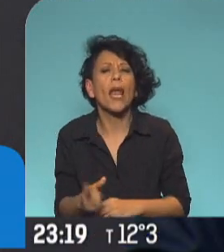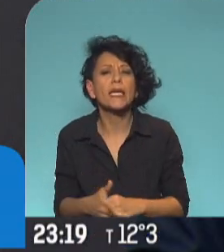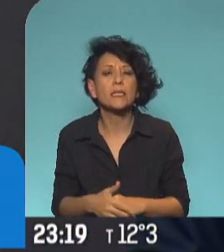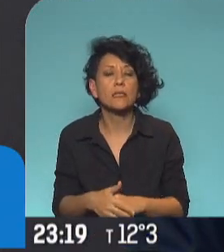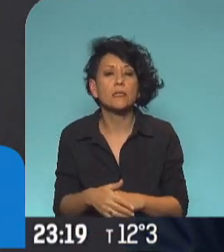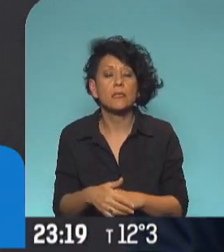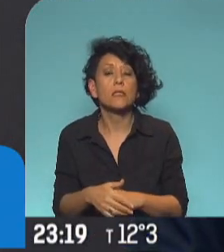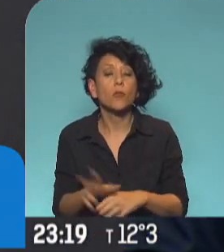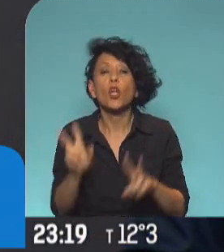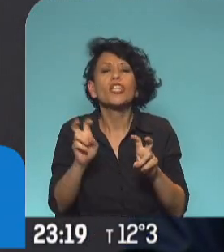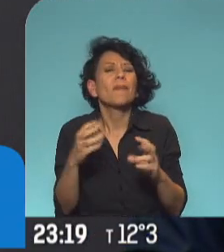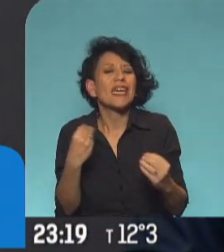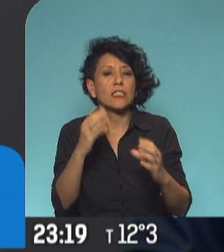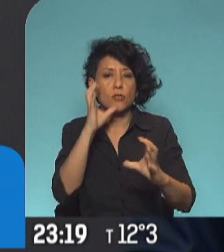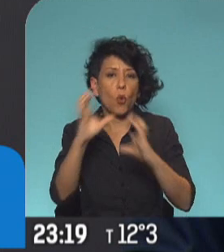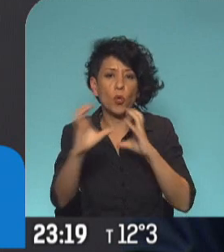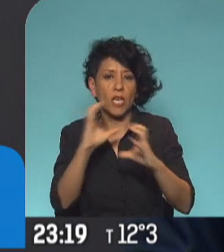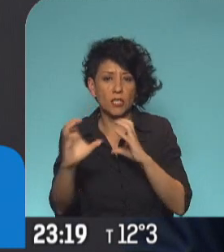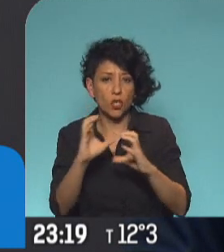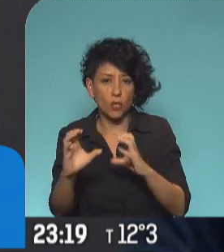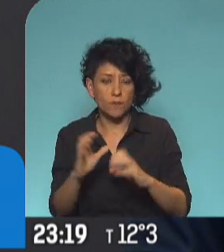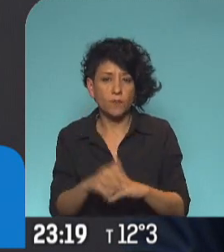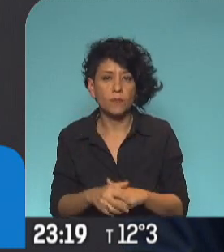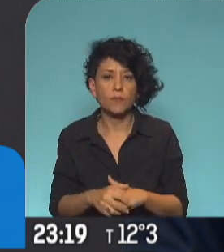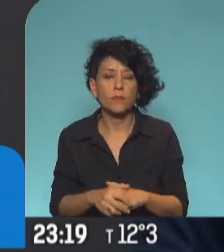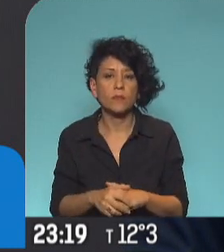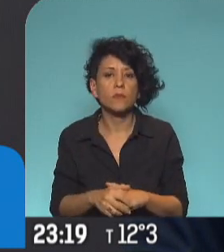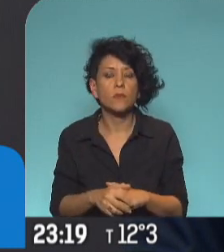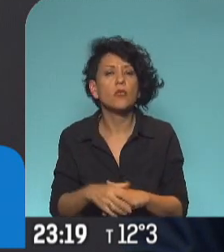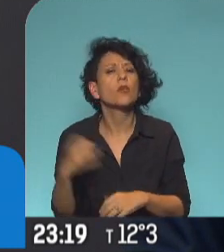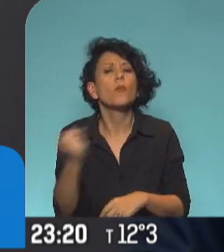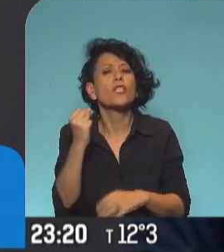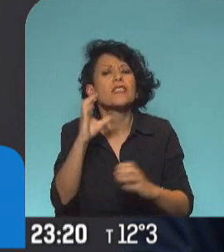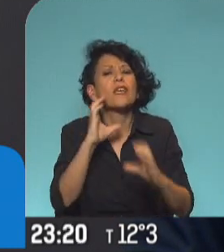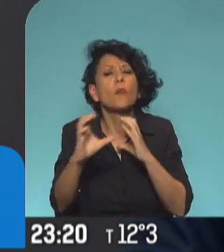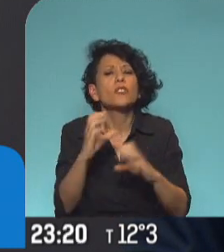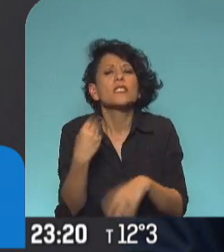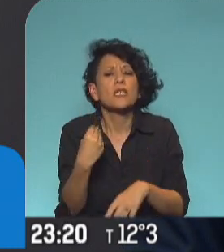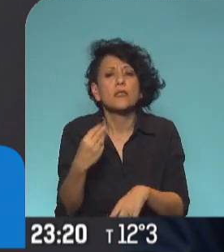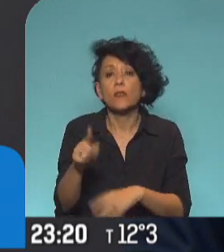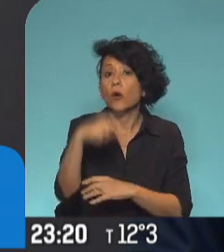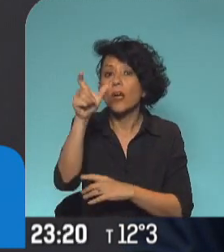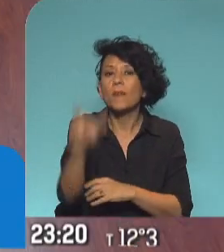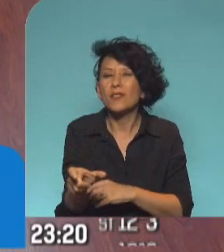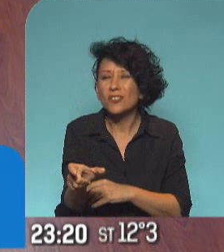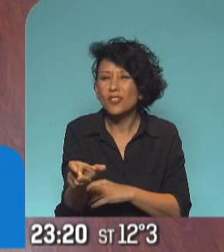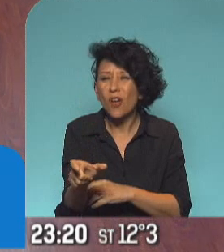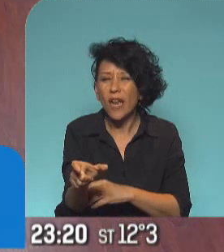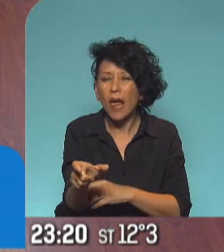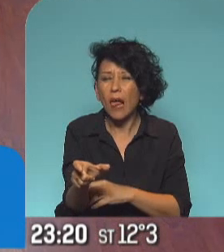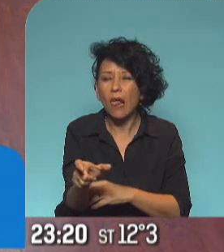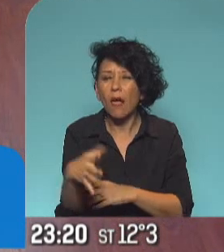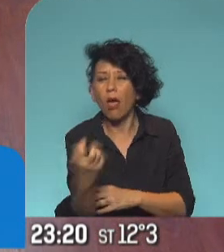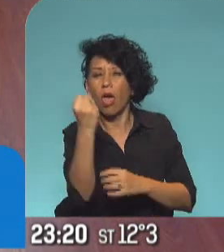el tema es la comunicación. Eso de que lo ideal de la comunicación es que el otro se salga con la tuya.